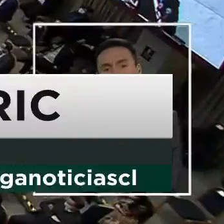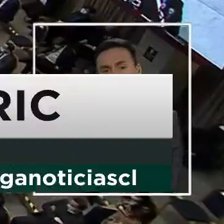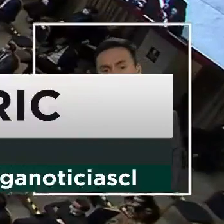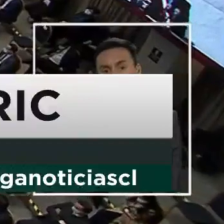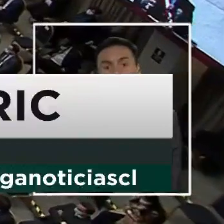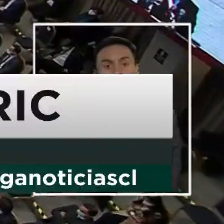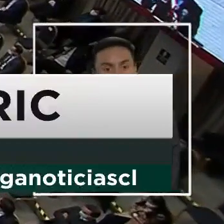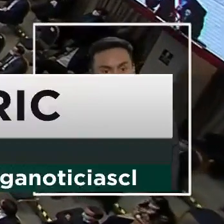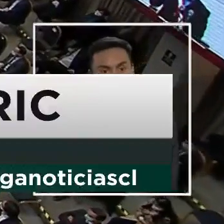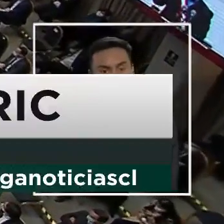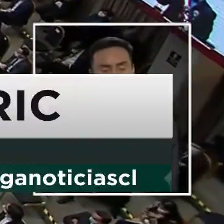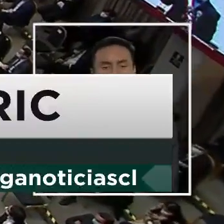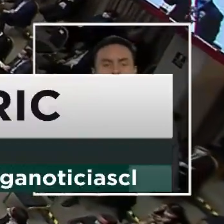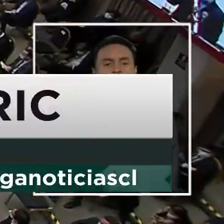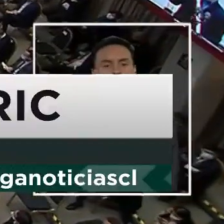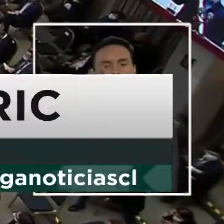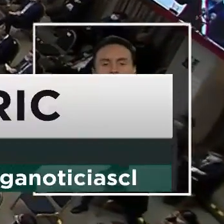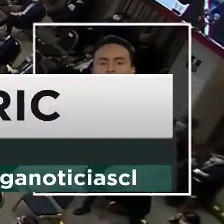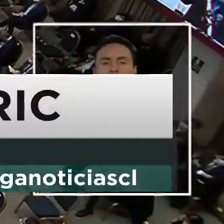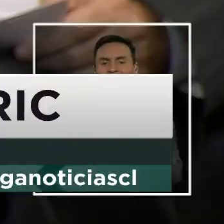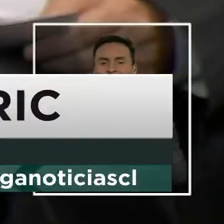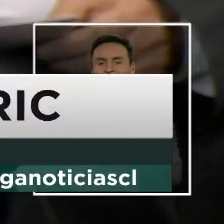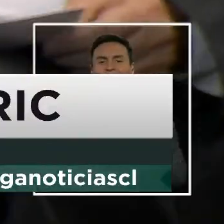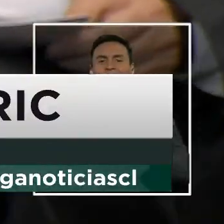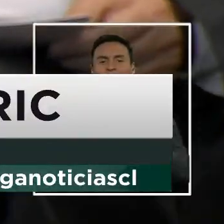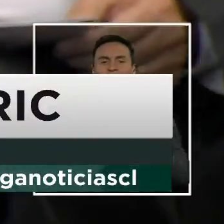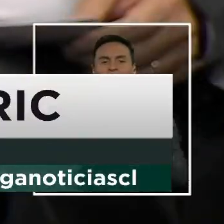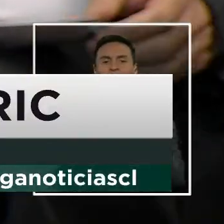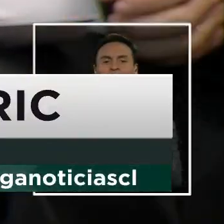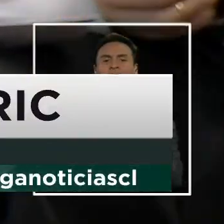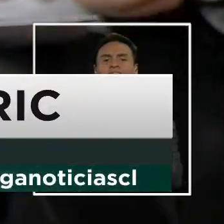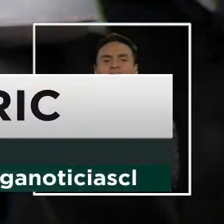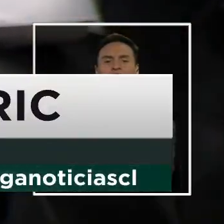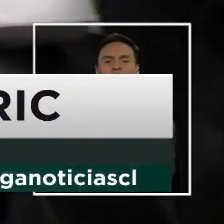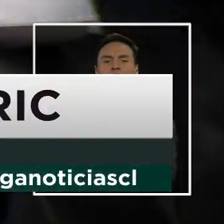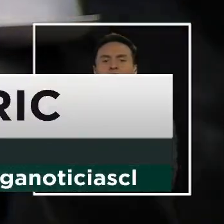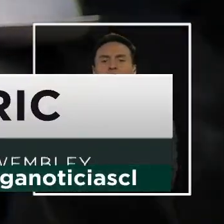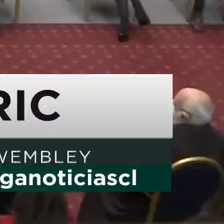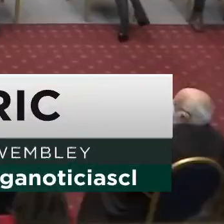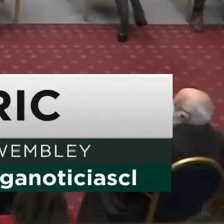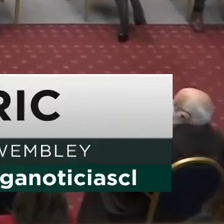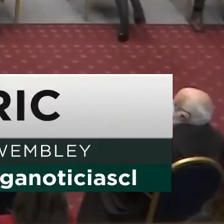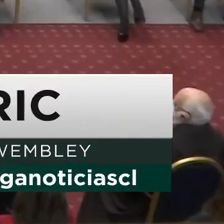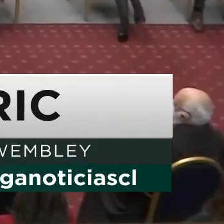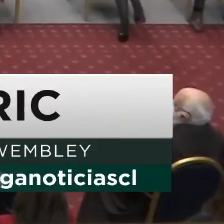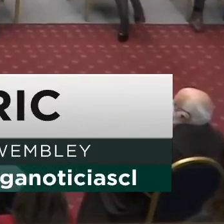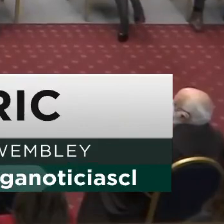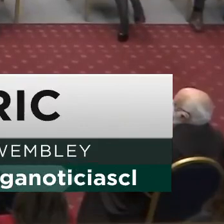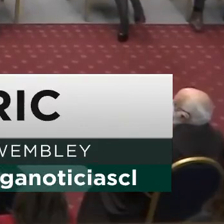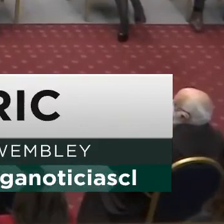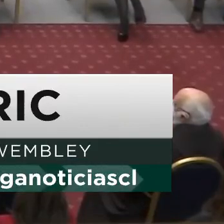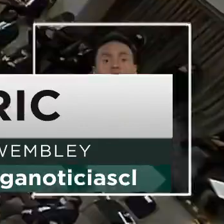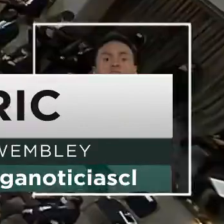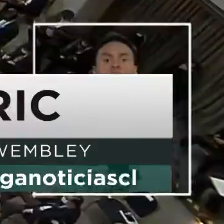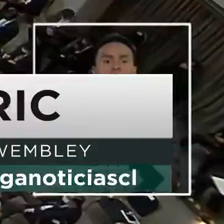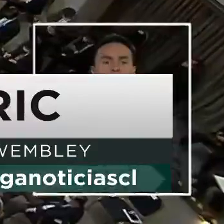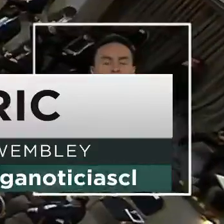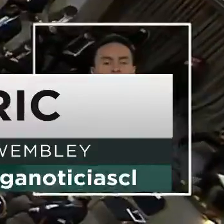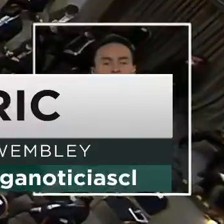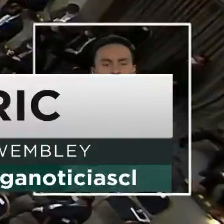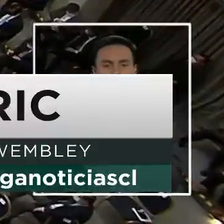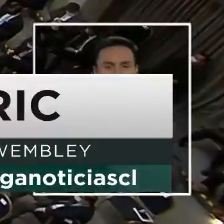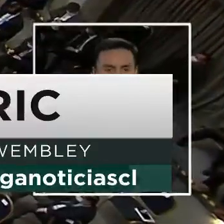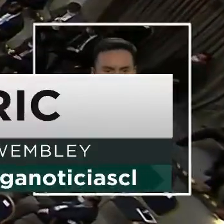decisión y convicción el proyecto de ley que reduce la jornada laboral a 40 horas. No fue el único gesto que tuvo a